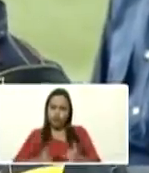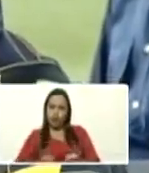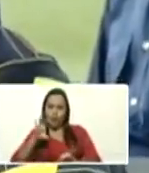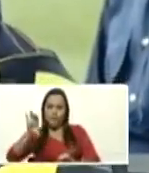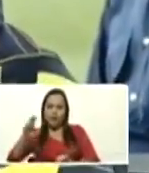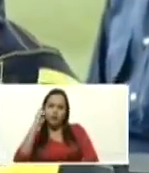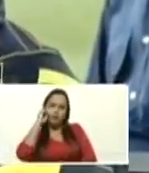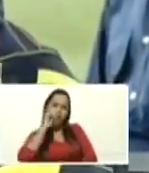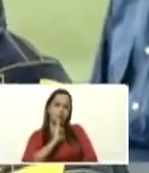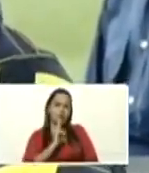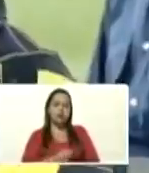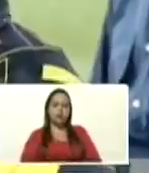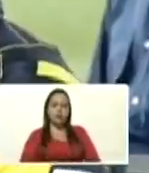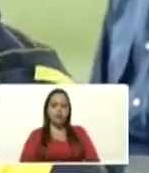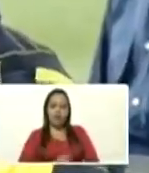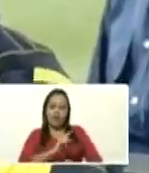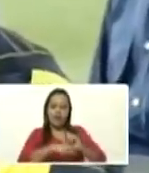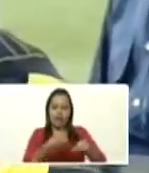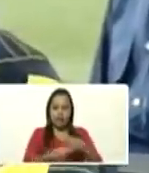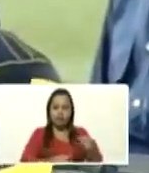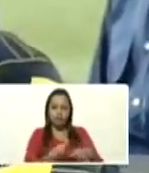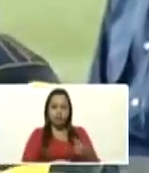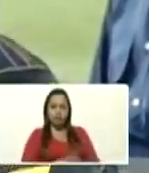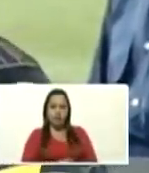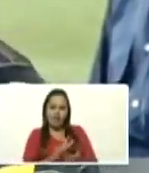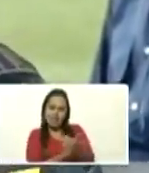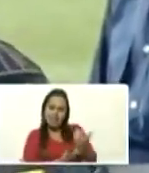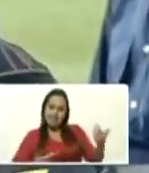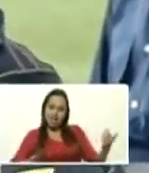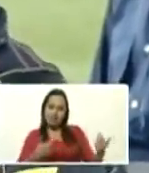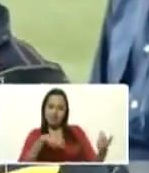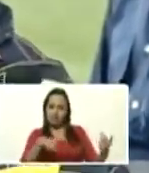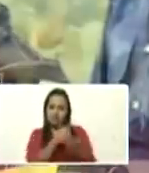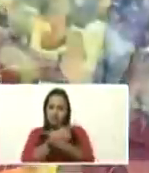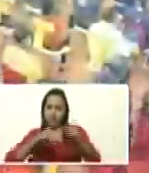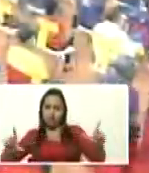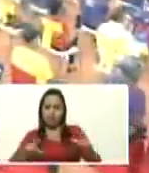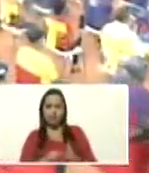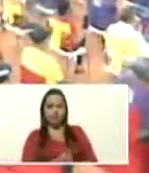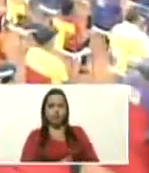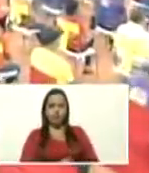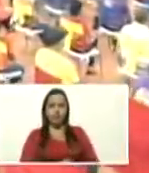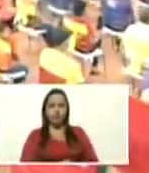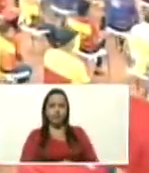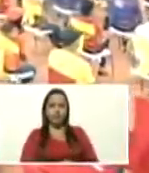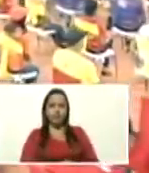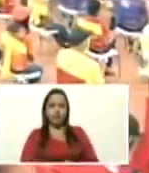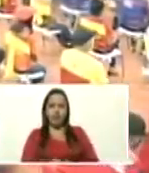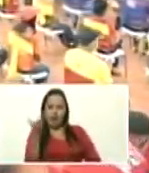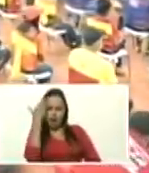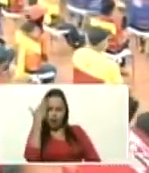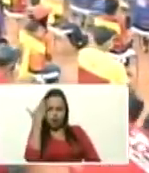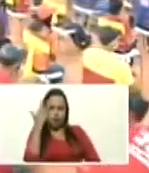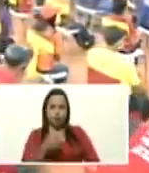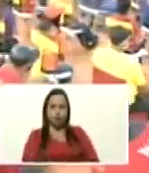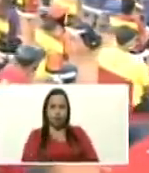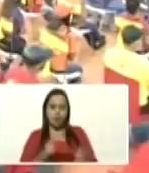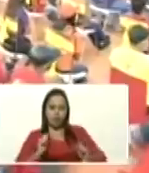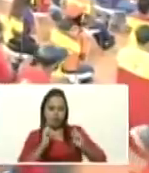Simón Bolívar, heredero de la sangre de nuestros libertadores, que supo el comandante